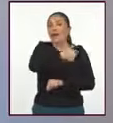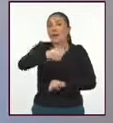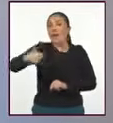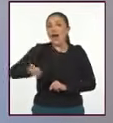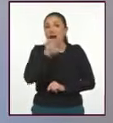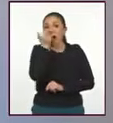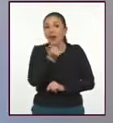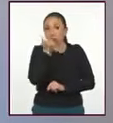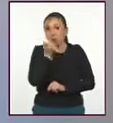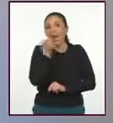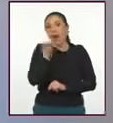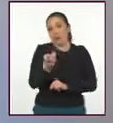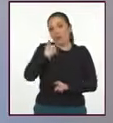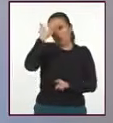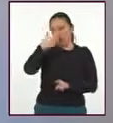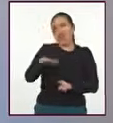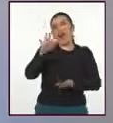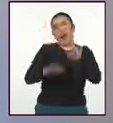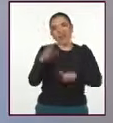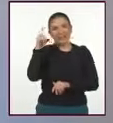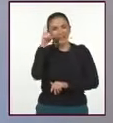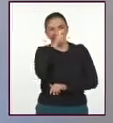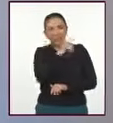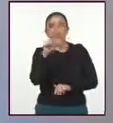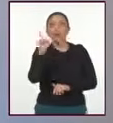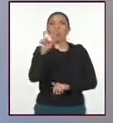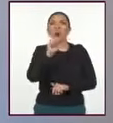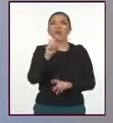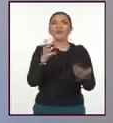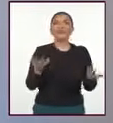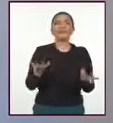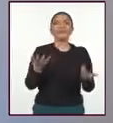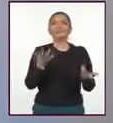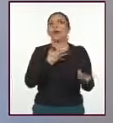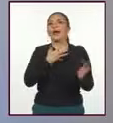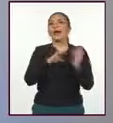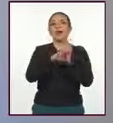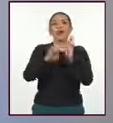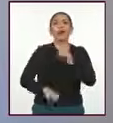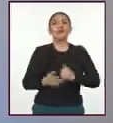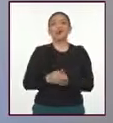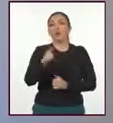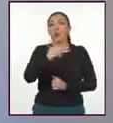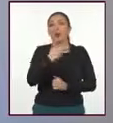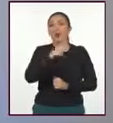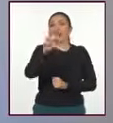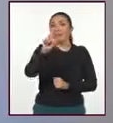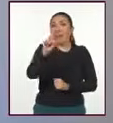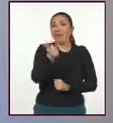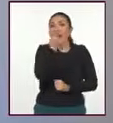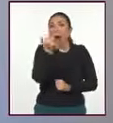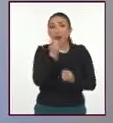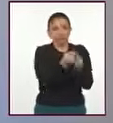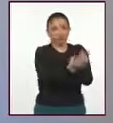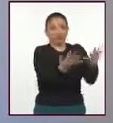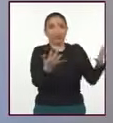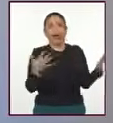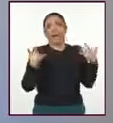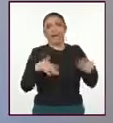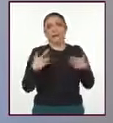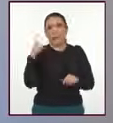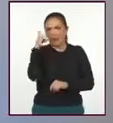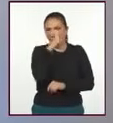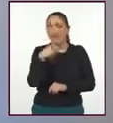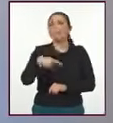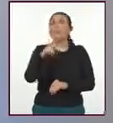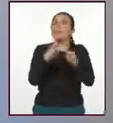sé que es complicado, sobre todo cuando uno tiene, por decir, 30 o más estudiantes. Sin embargo, pues es